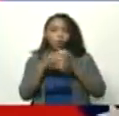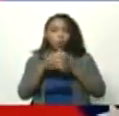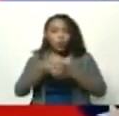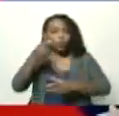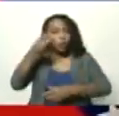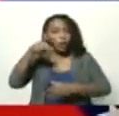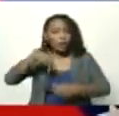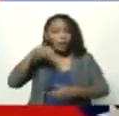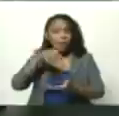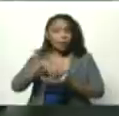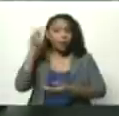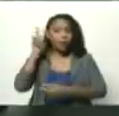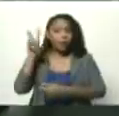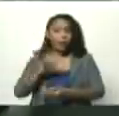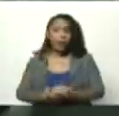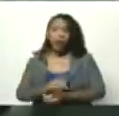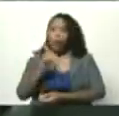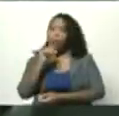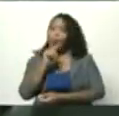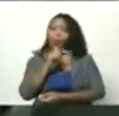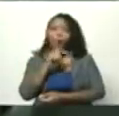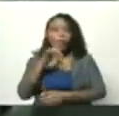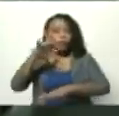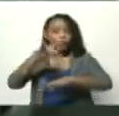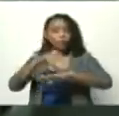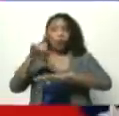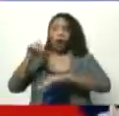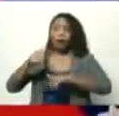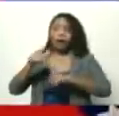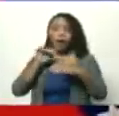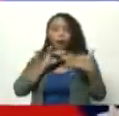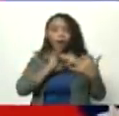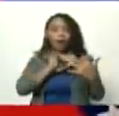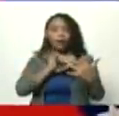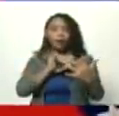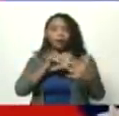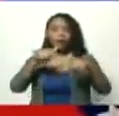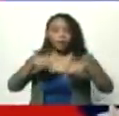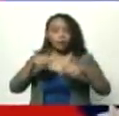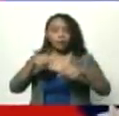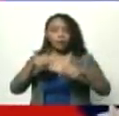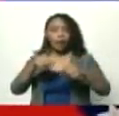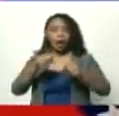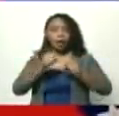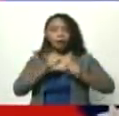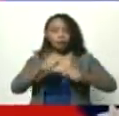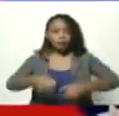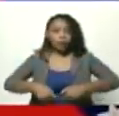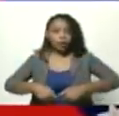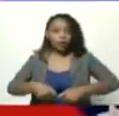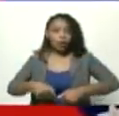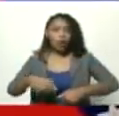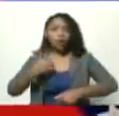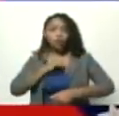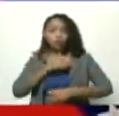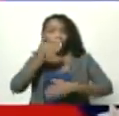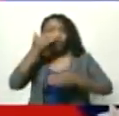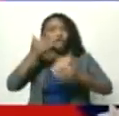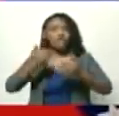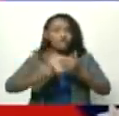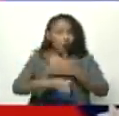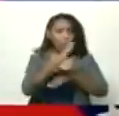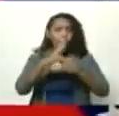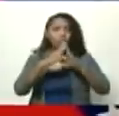Estado venezolano. No hay intocables en esta guerra y en esta batalla. Y vamos por